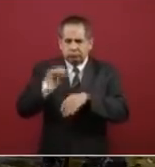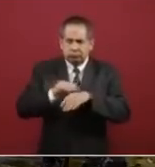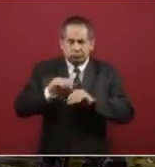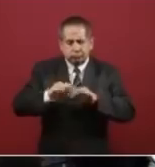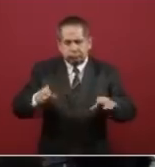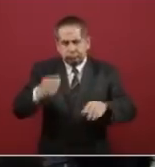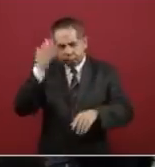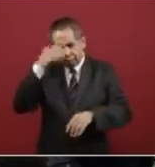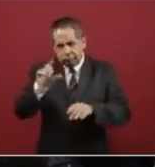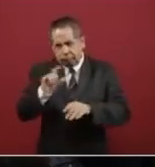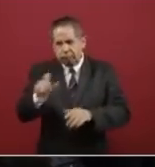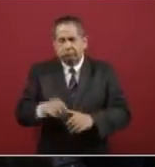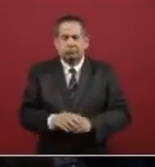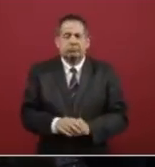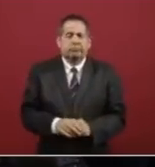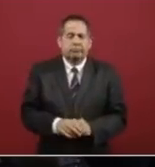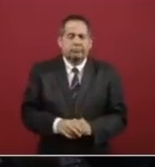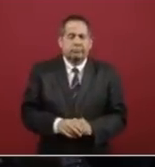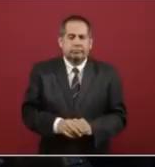Congreso su propuesta. Vamos